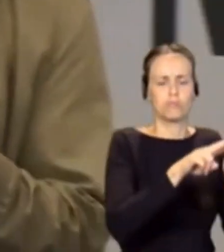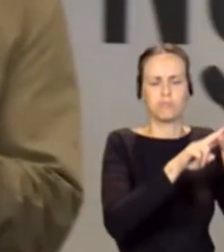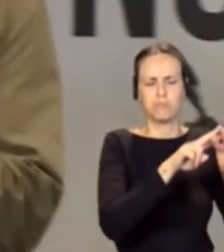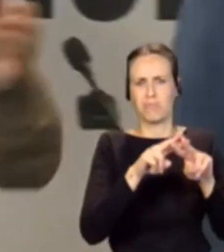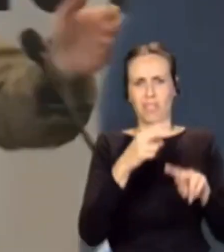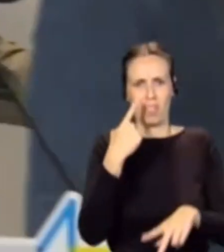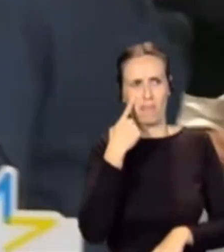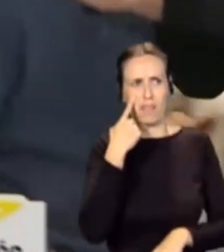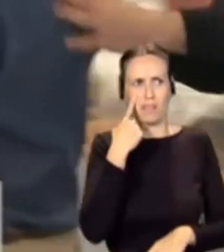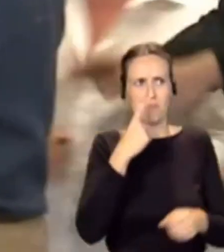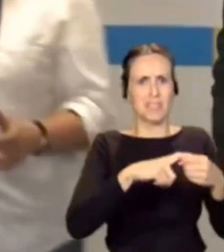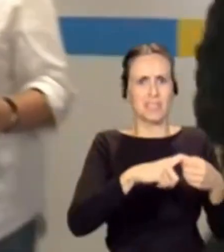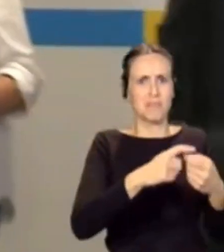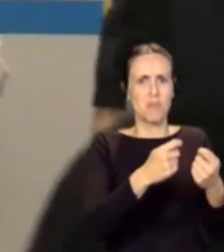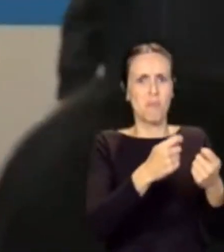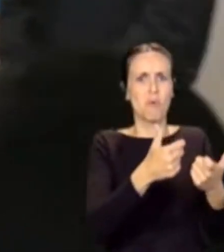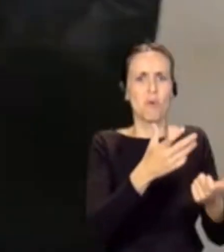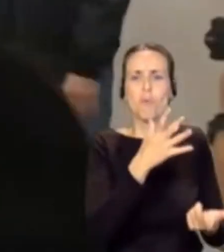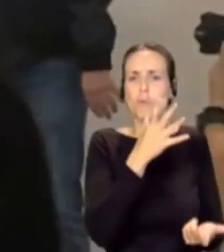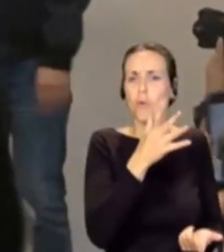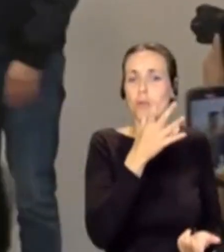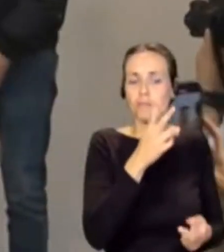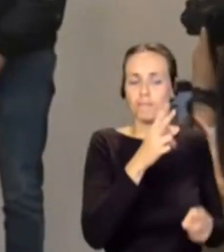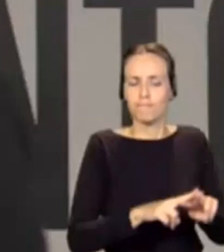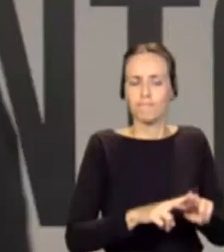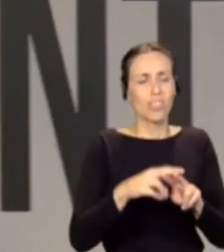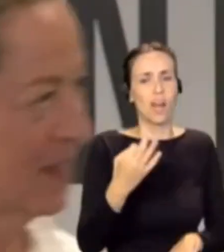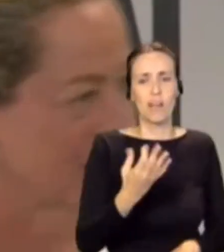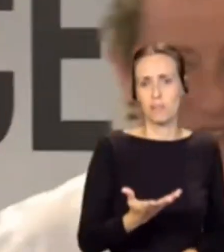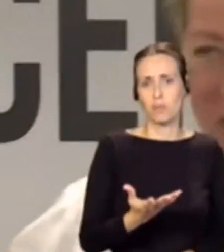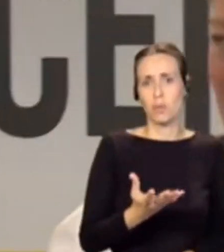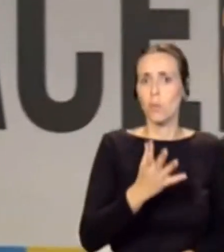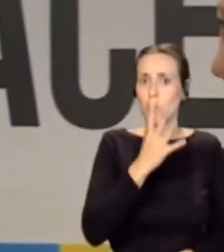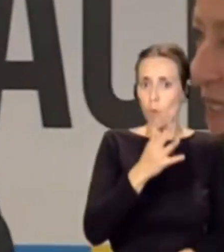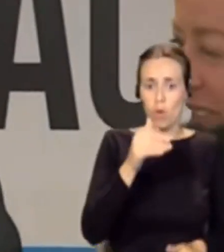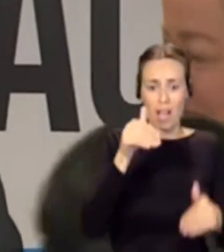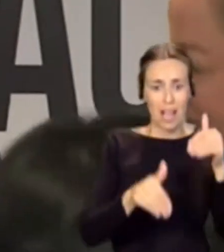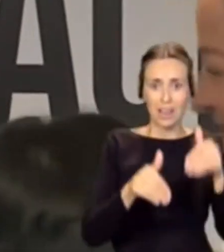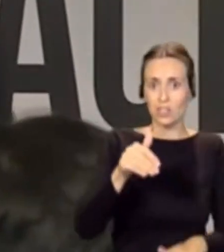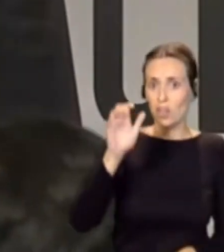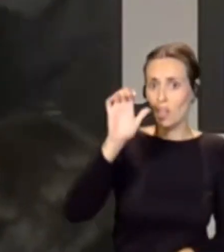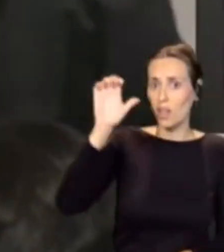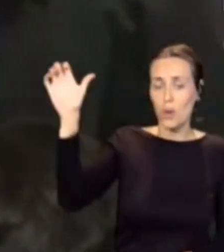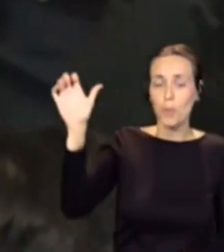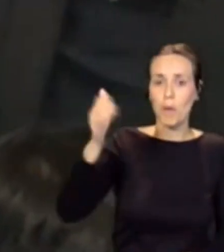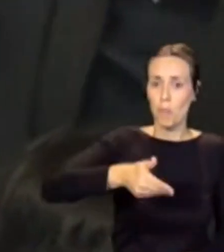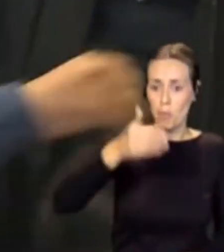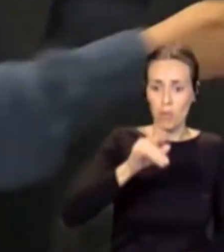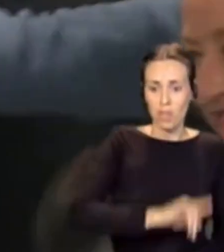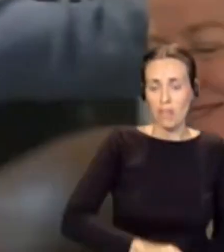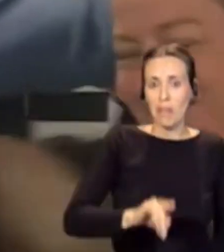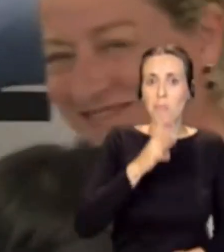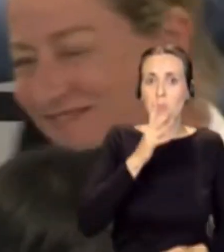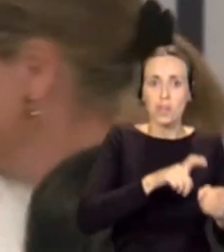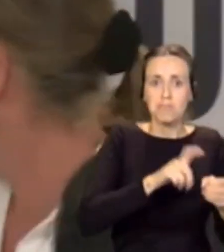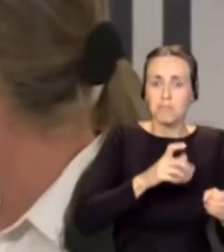analizar ese fenómeno, por qué en estas elecciones se produce una abstención tan elevada, siendo tan importante para Canarias la Unión Europea. Con todo, el